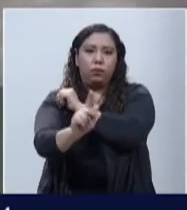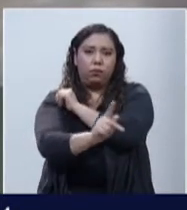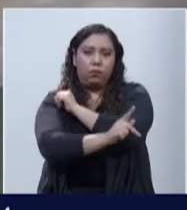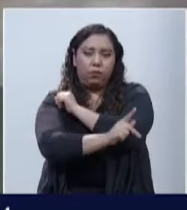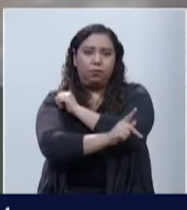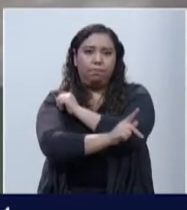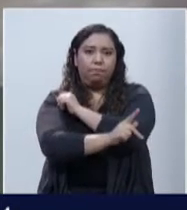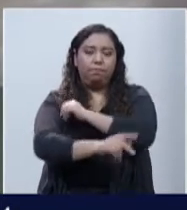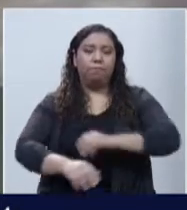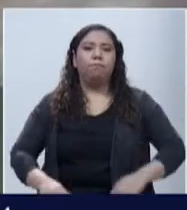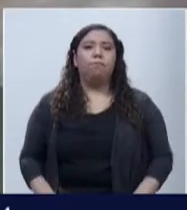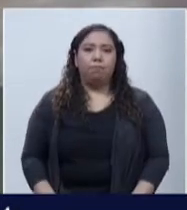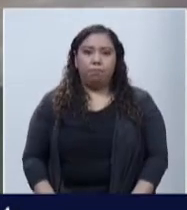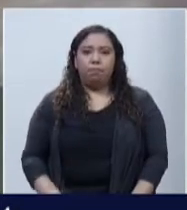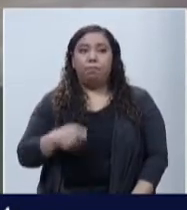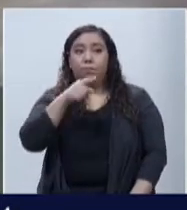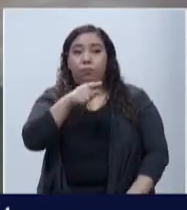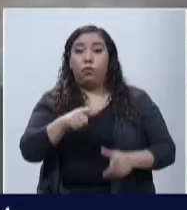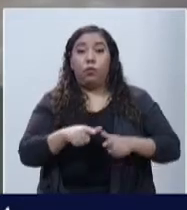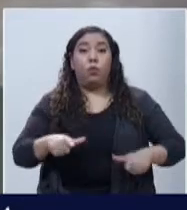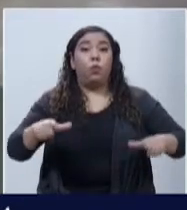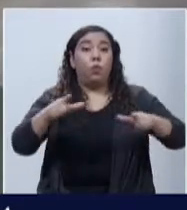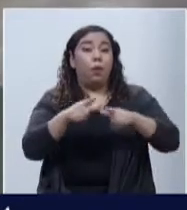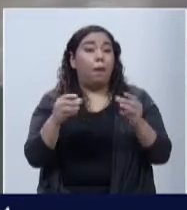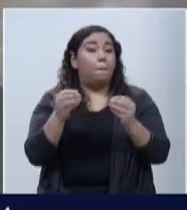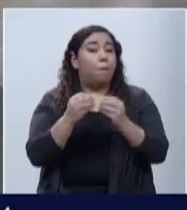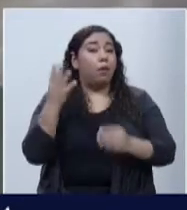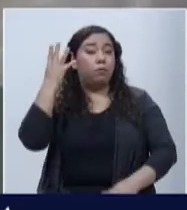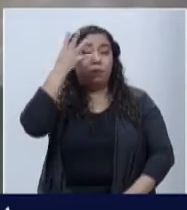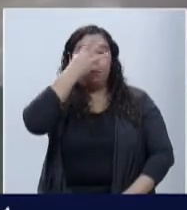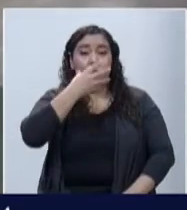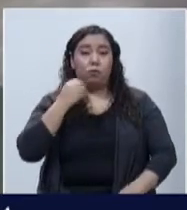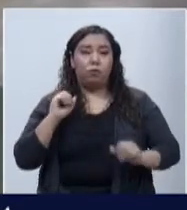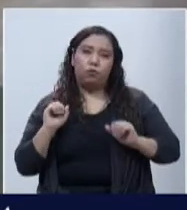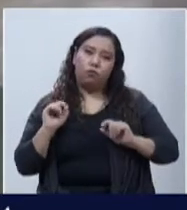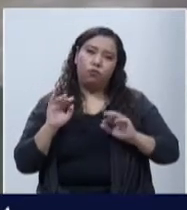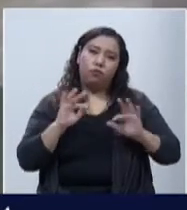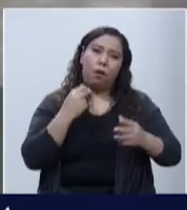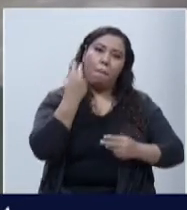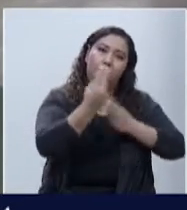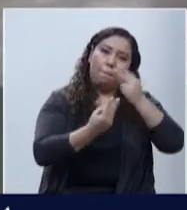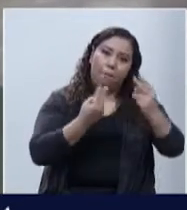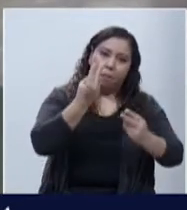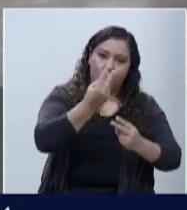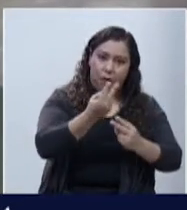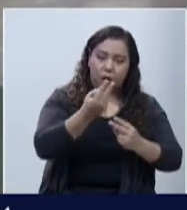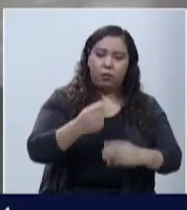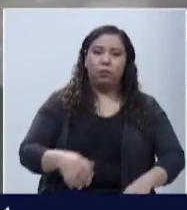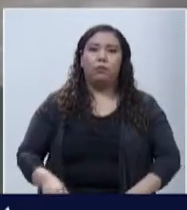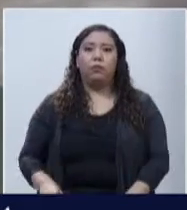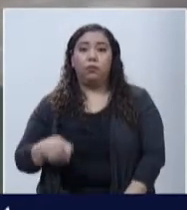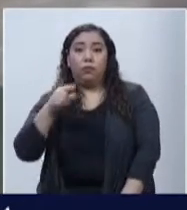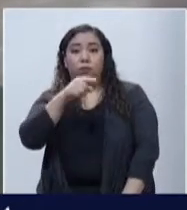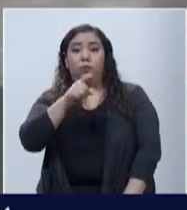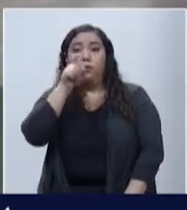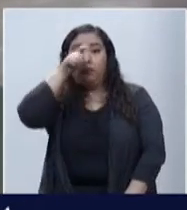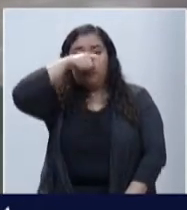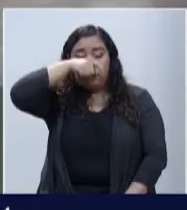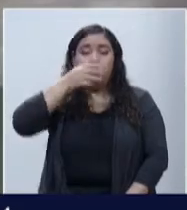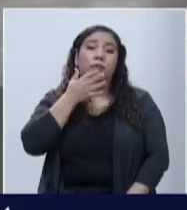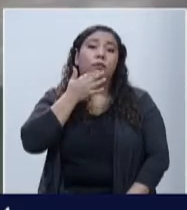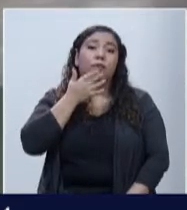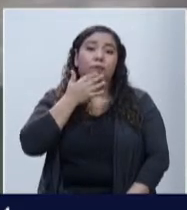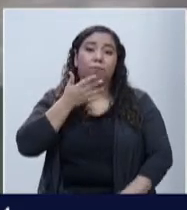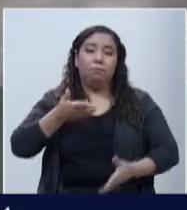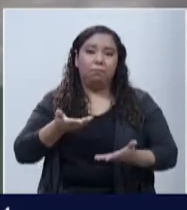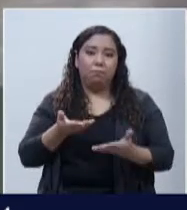uno de nuestros principales destinos de honduras y esta actividad de liberación de guacamayas es algo impresionante una actividad de una experiencia única